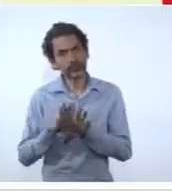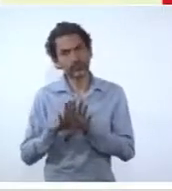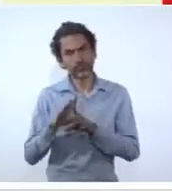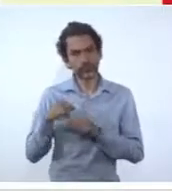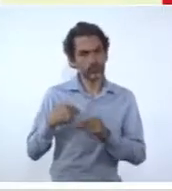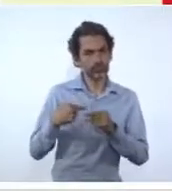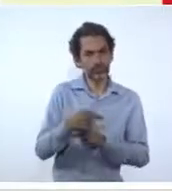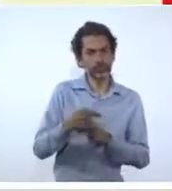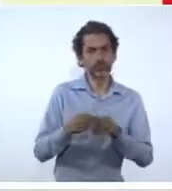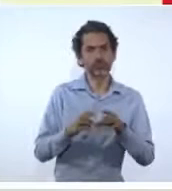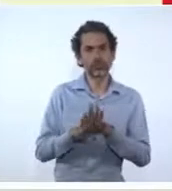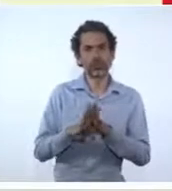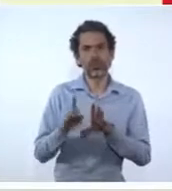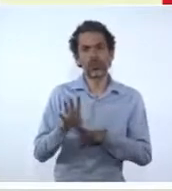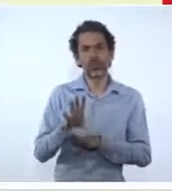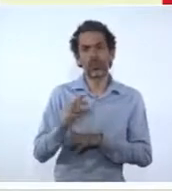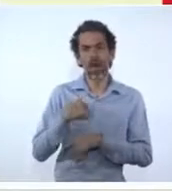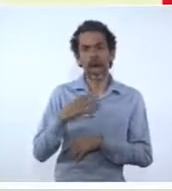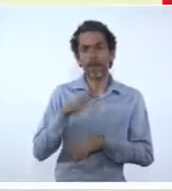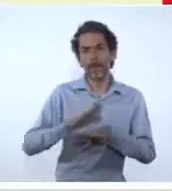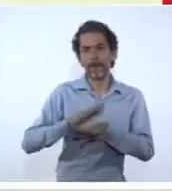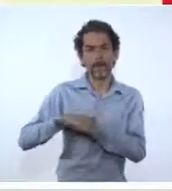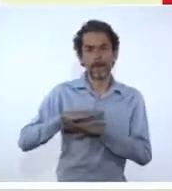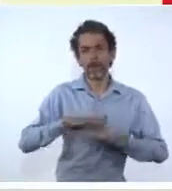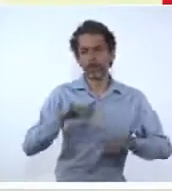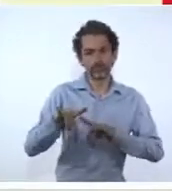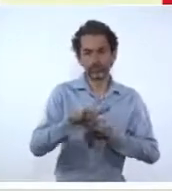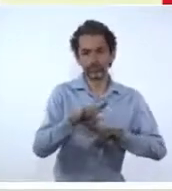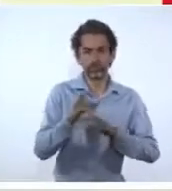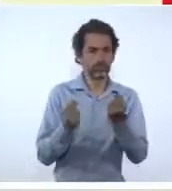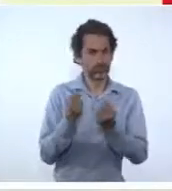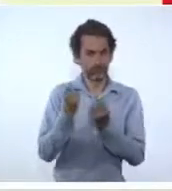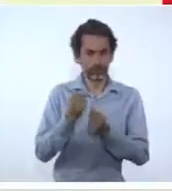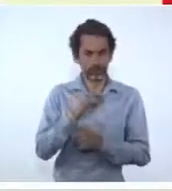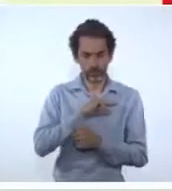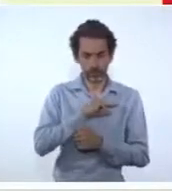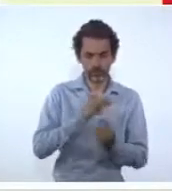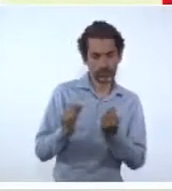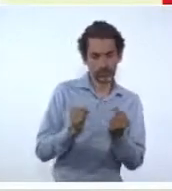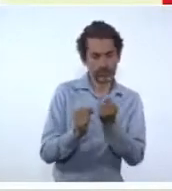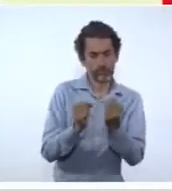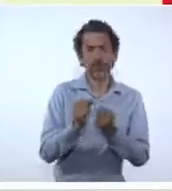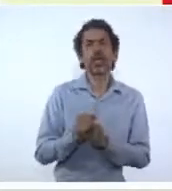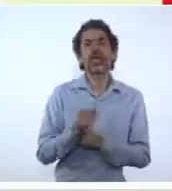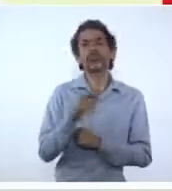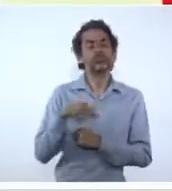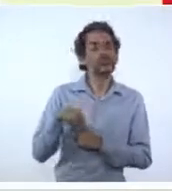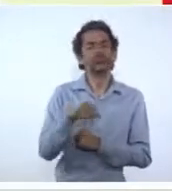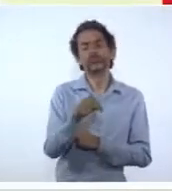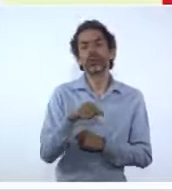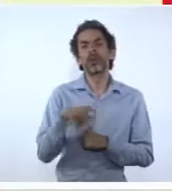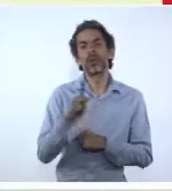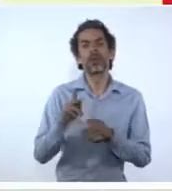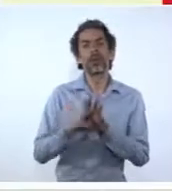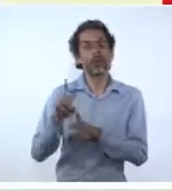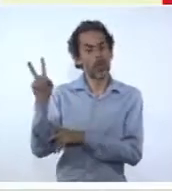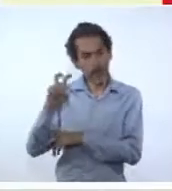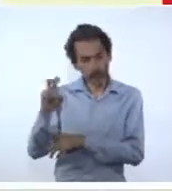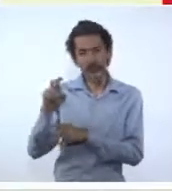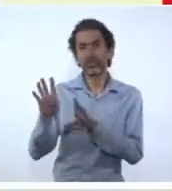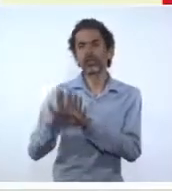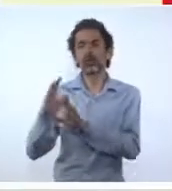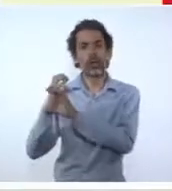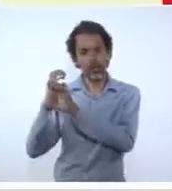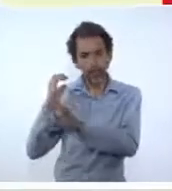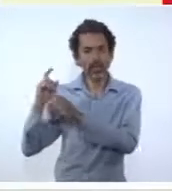es la movilidad en transporte privado, el número de vehículos que han salido a la circulación. Sin embargo, en el transporte público, aunque